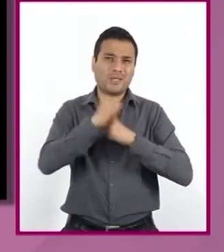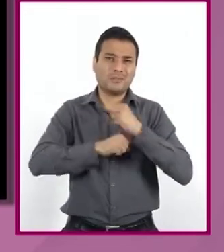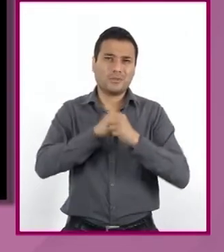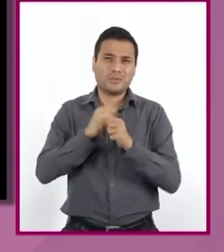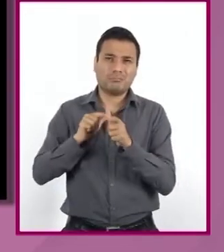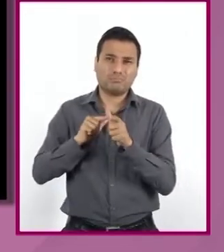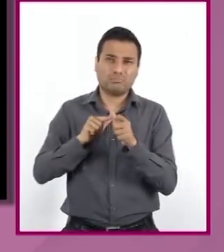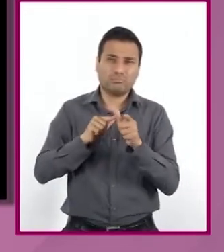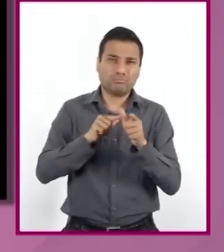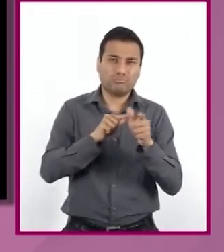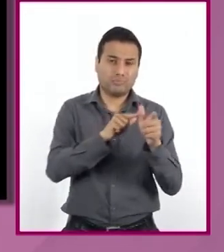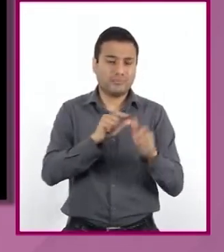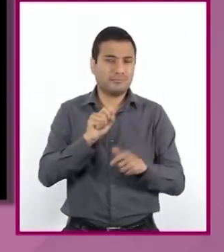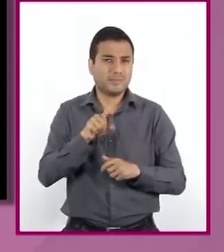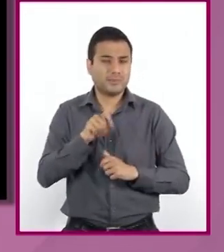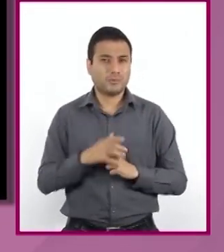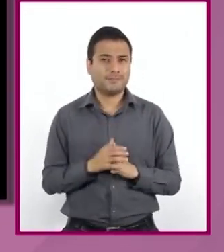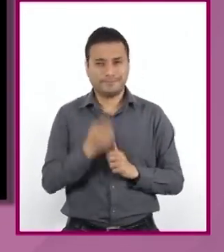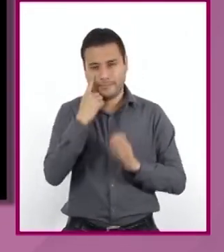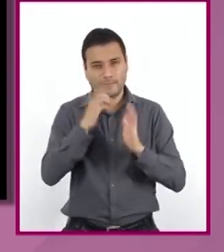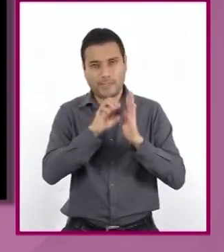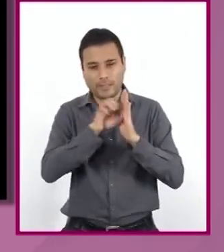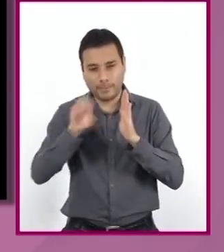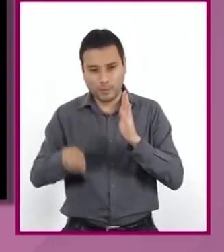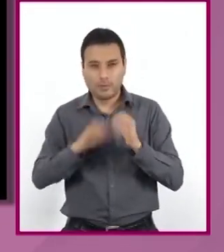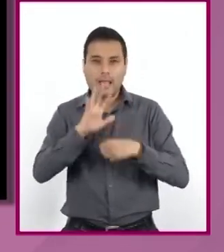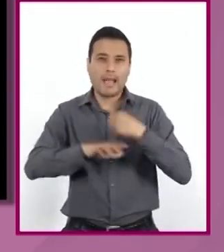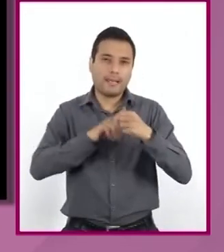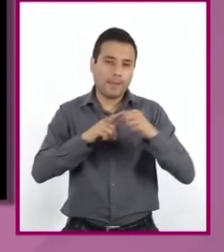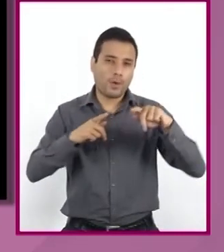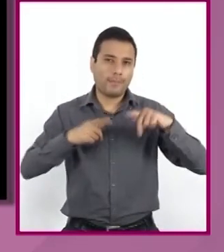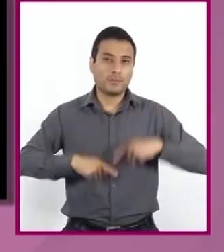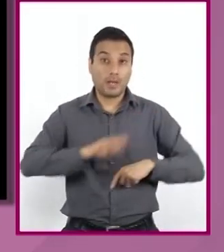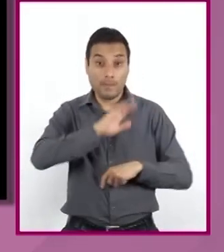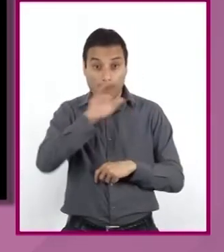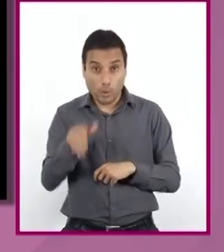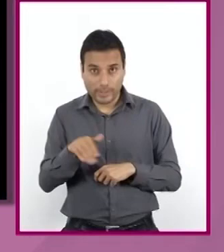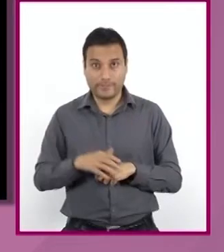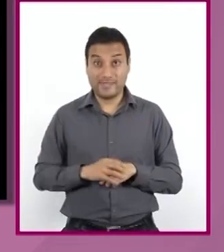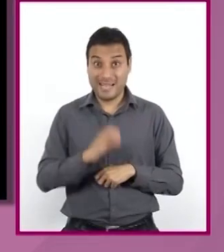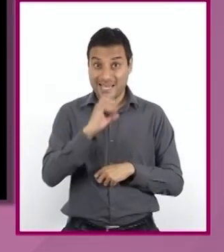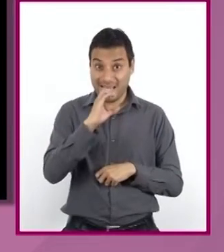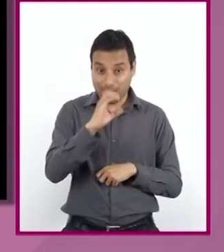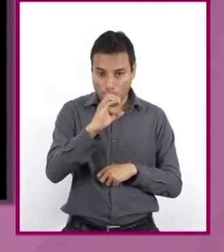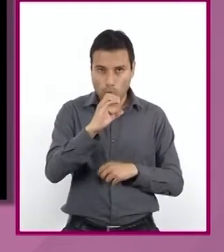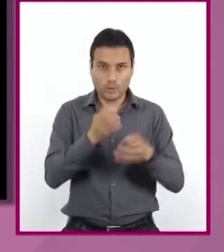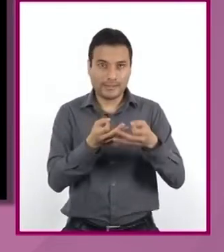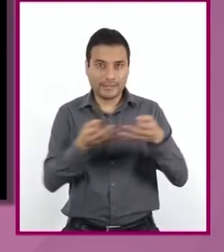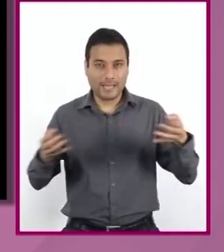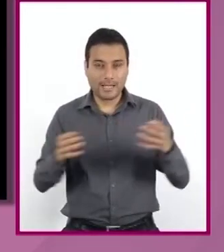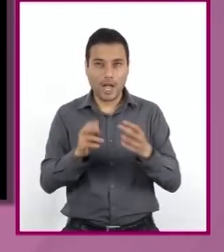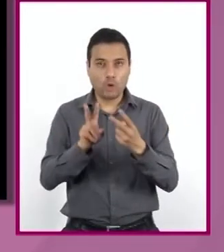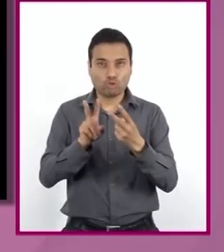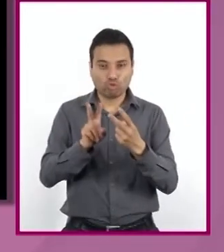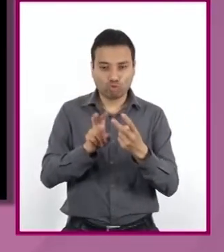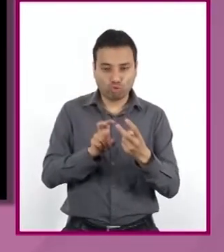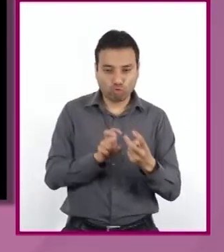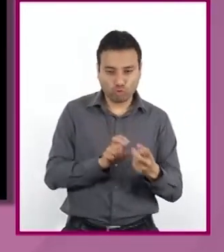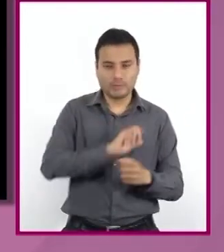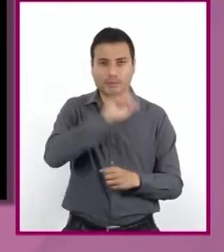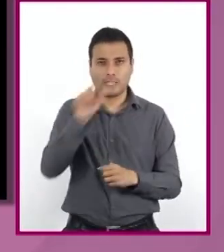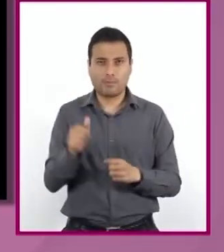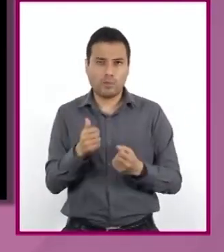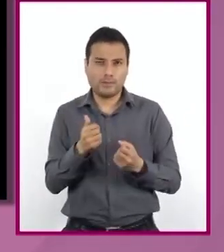Tierra. Cuando un organismo muere, el carbono que lo integra regresa al suelo y es reutilizado por otros